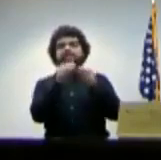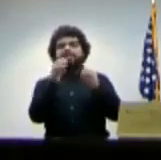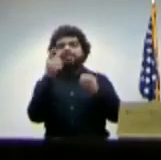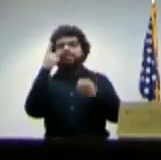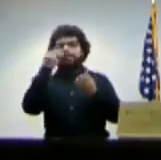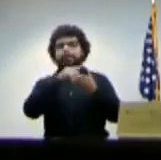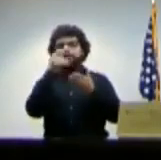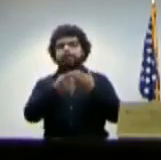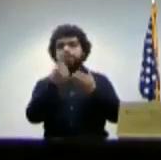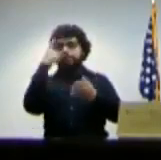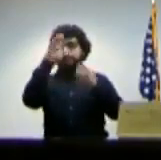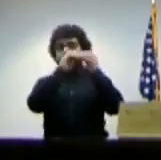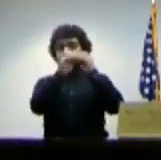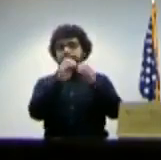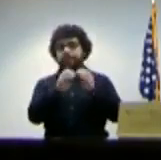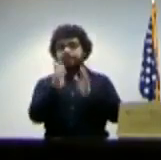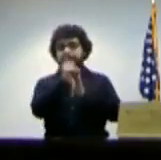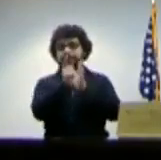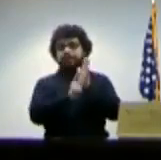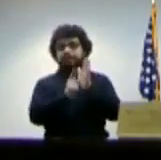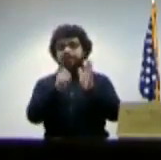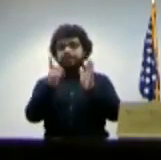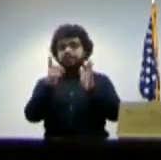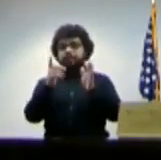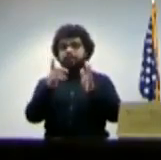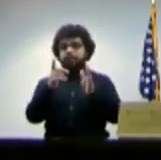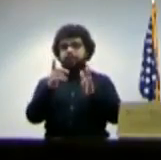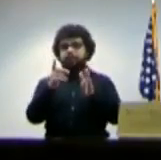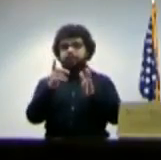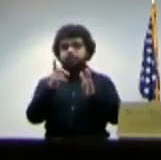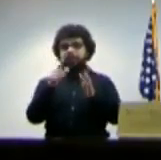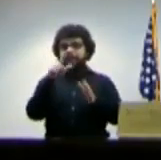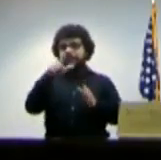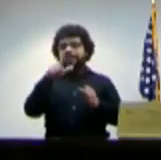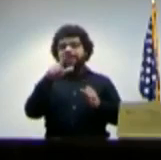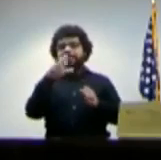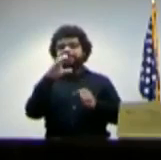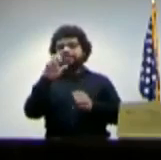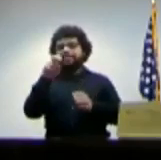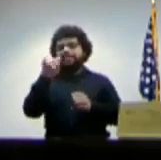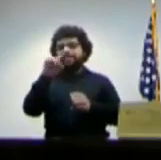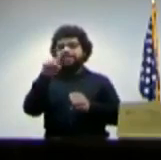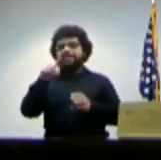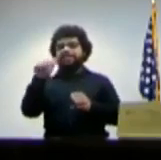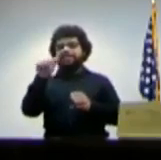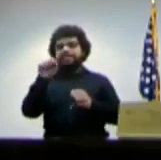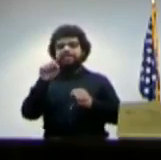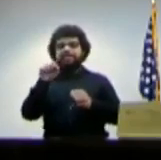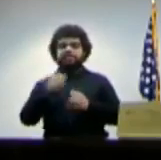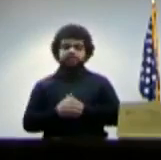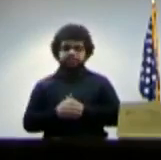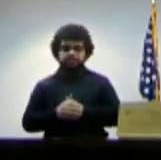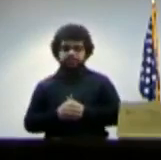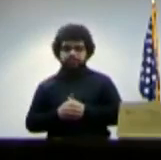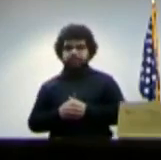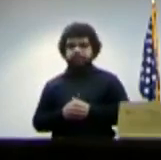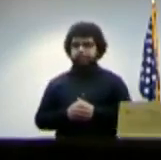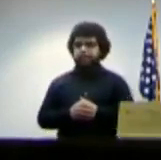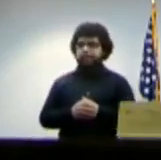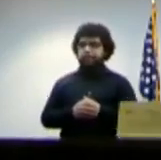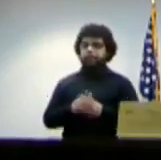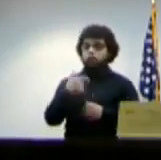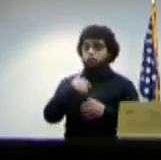unas enmiendas en la ley sobre la disposición de ceniza. Pues quería saber, en términos